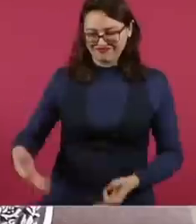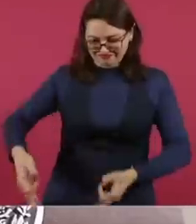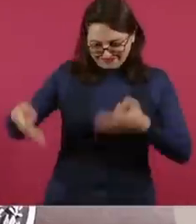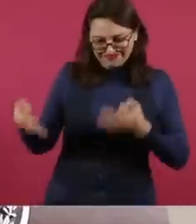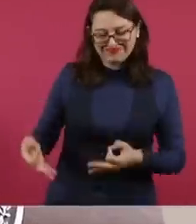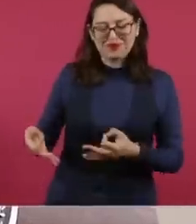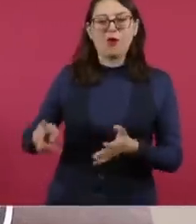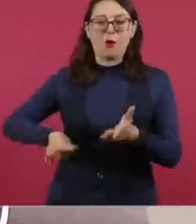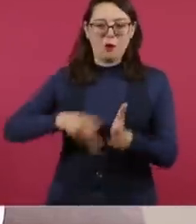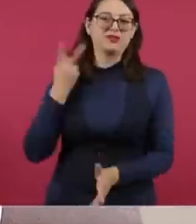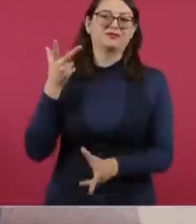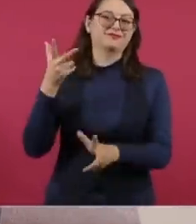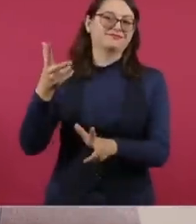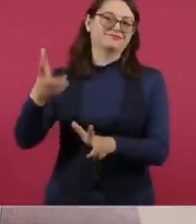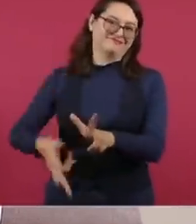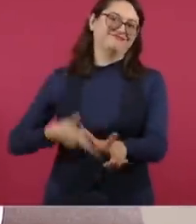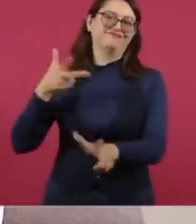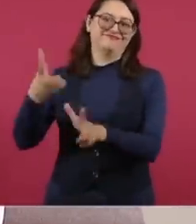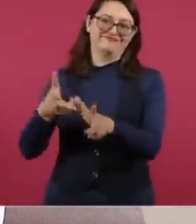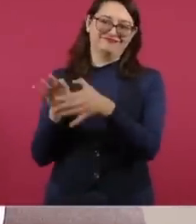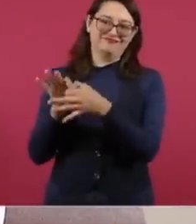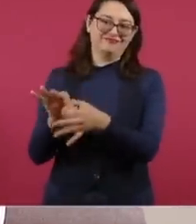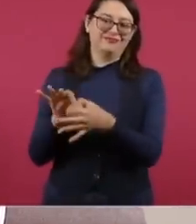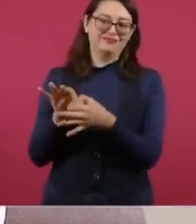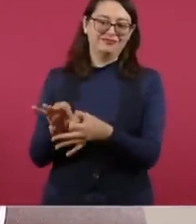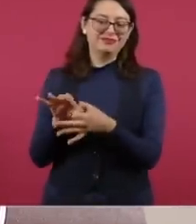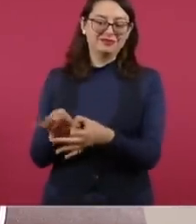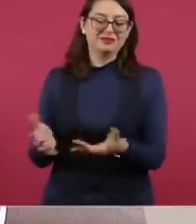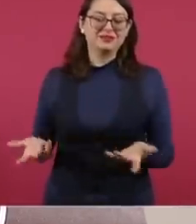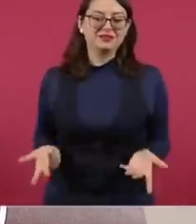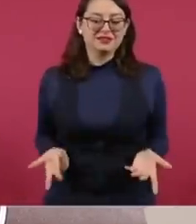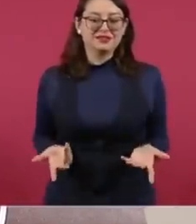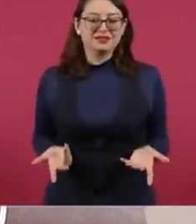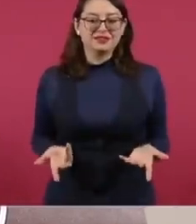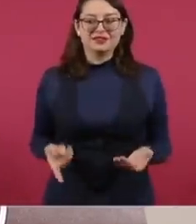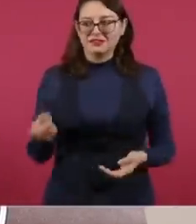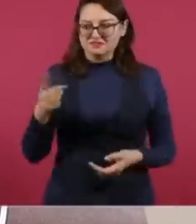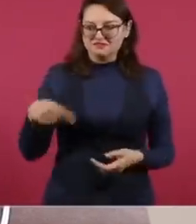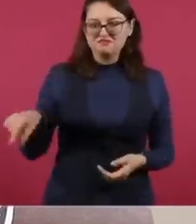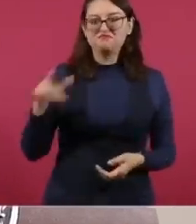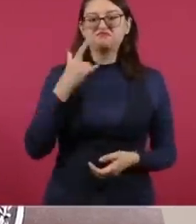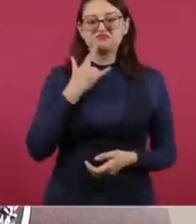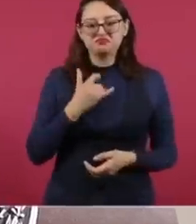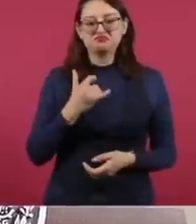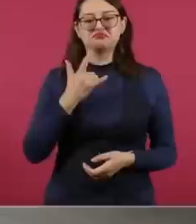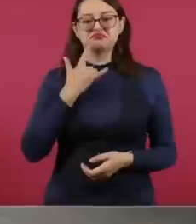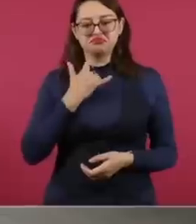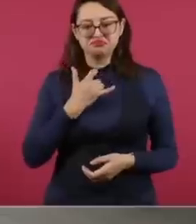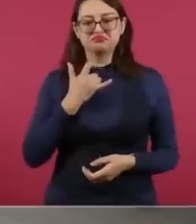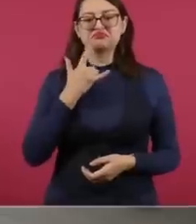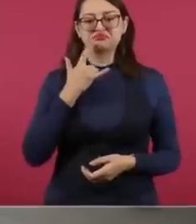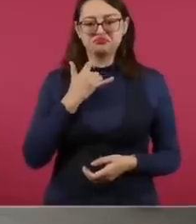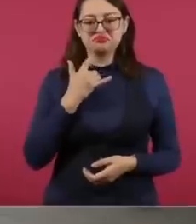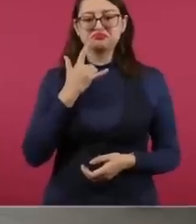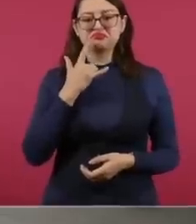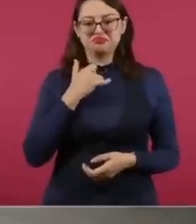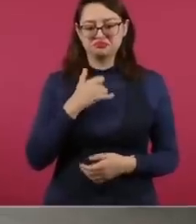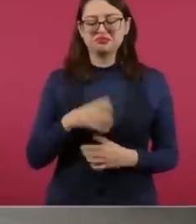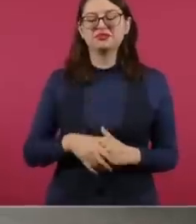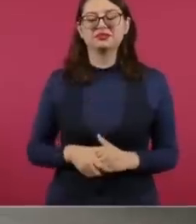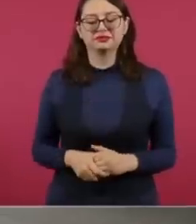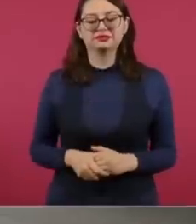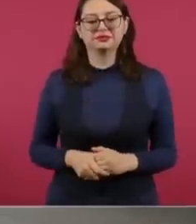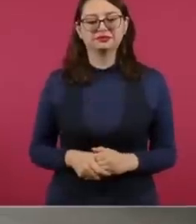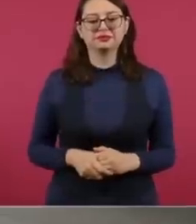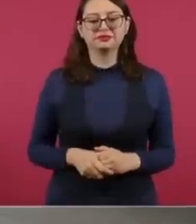estuvo Demetrio Vallejo luchando por los trabajadores? Ahora, de nuevo, ciudad